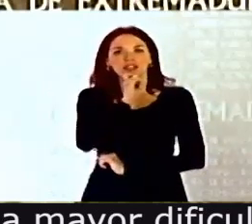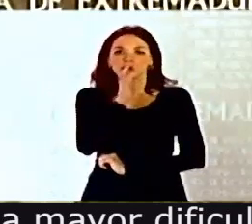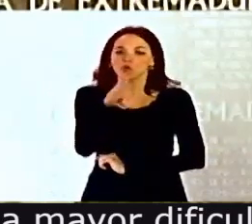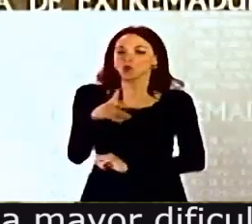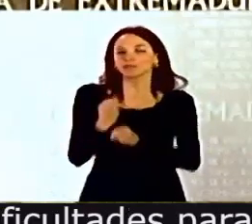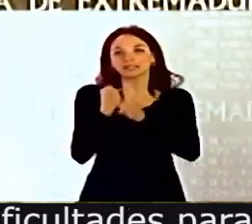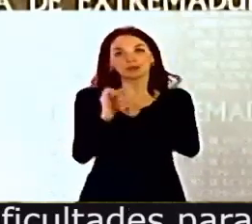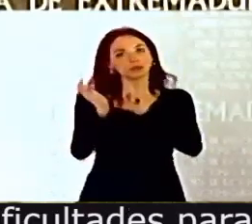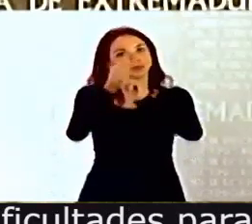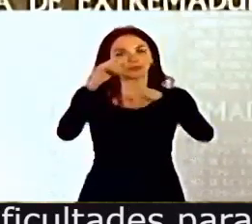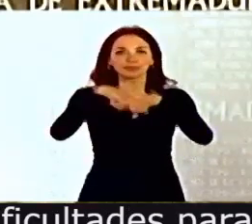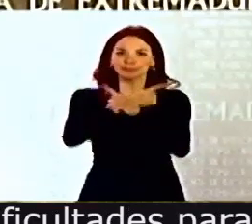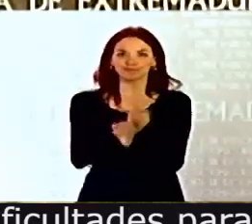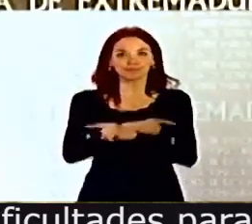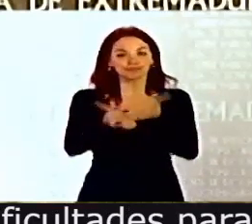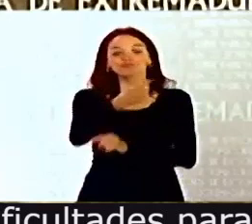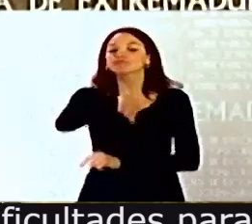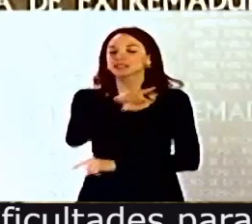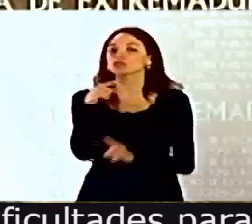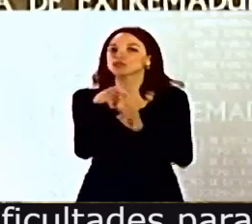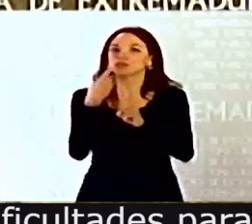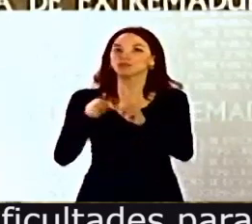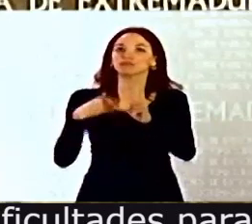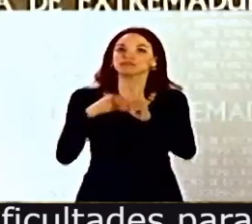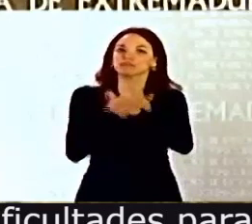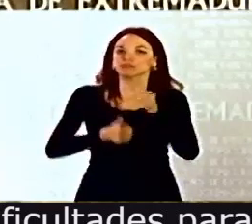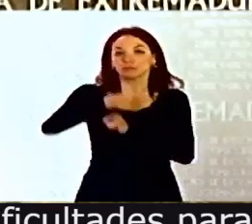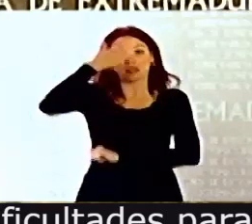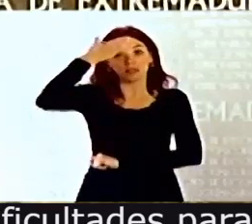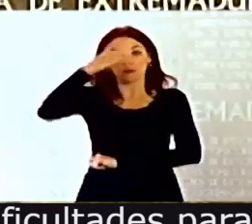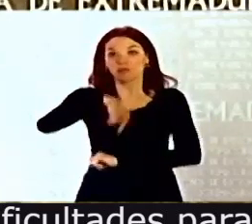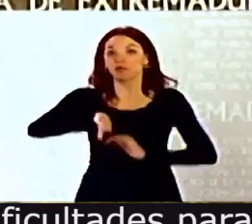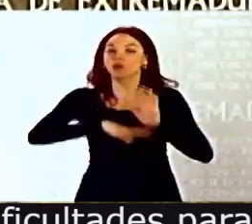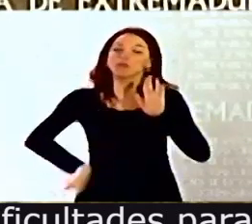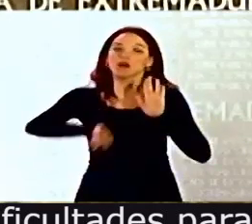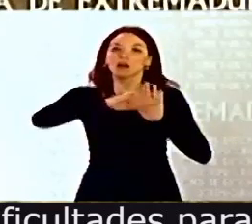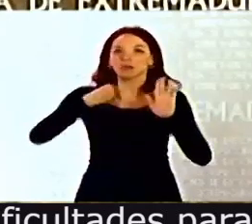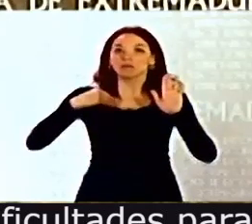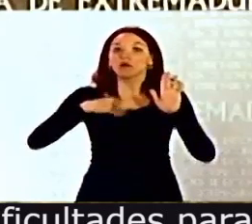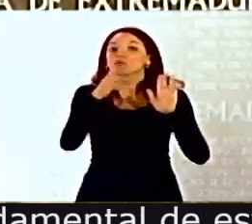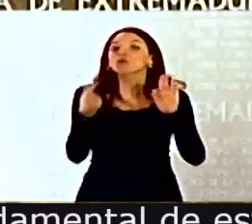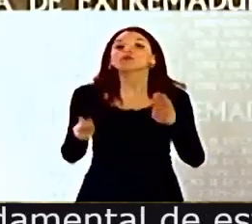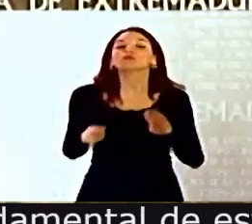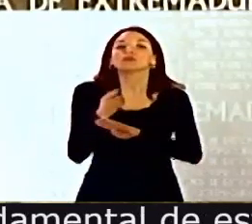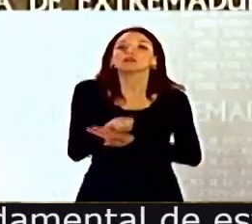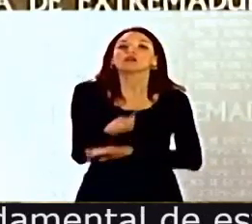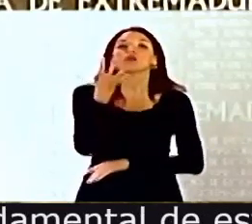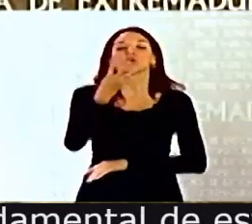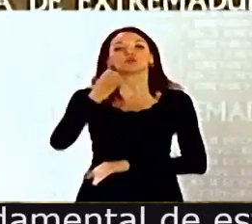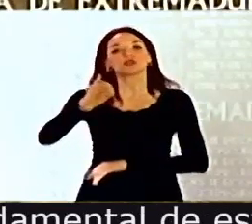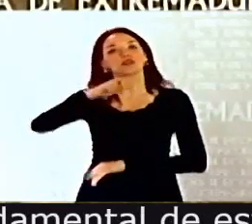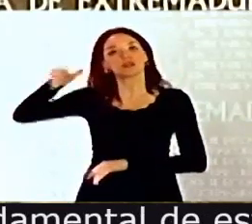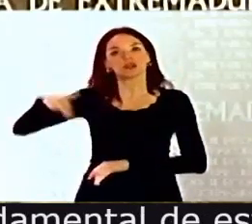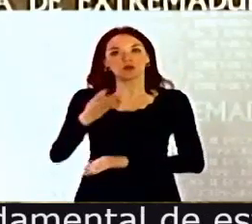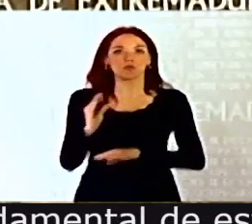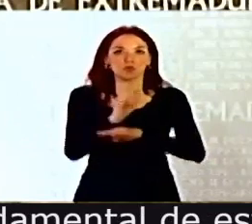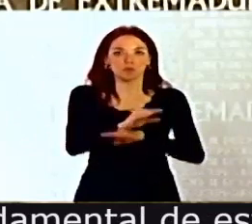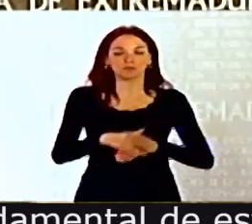mercado laboral. Ellos son el objeto fundamental de este programa, que está financiado con 4 millones de